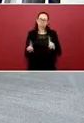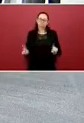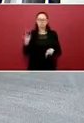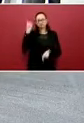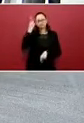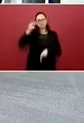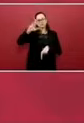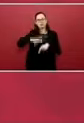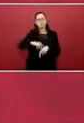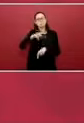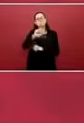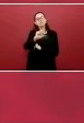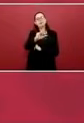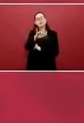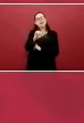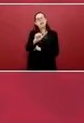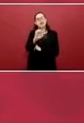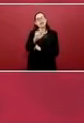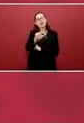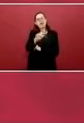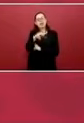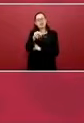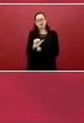María Elena,